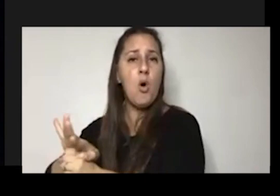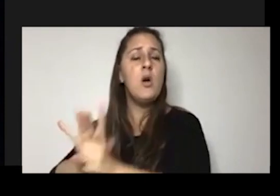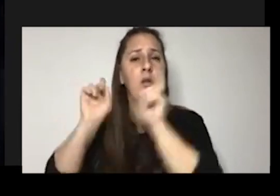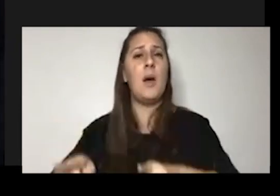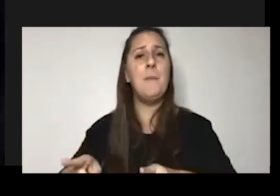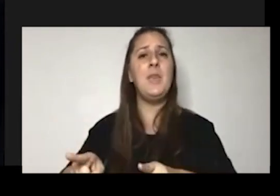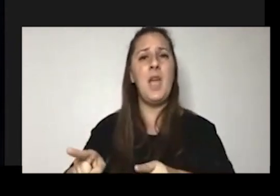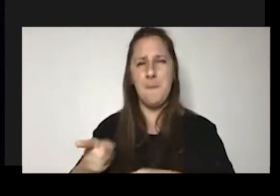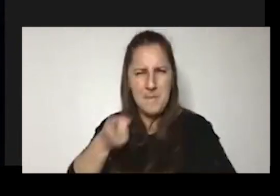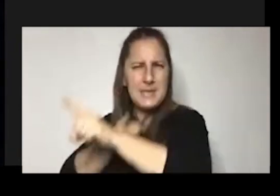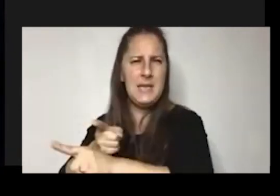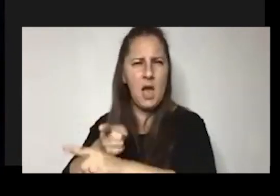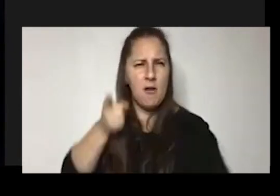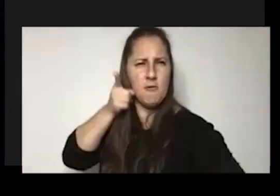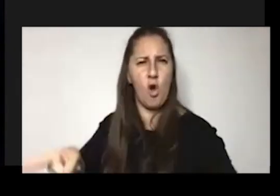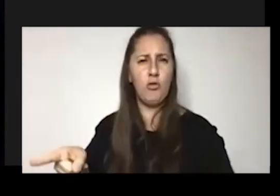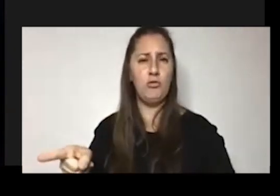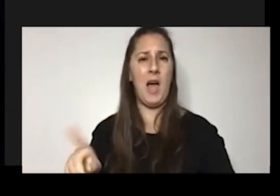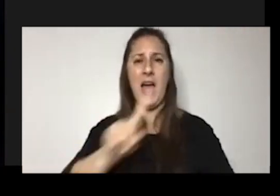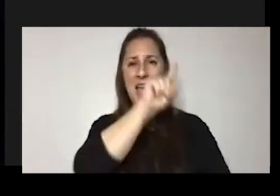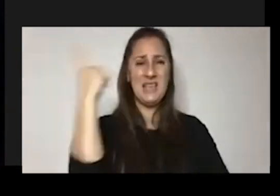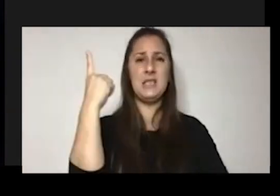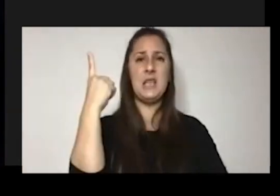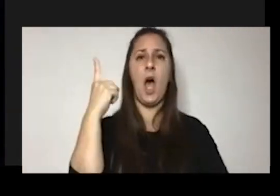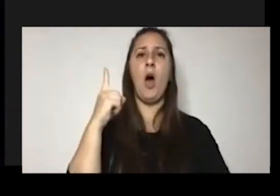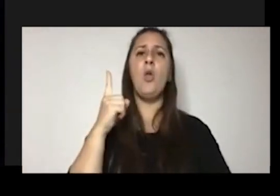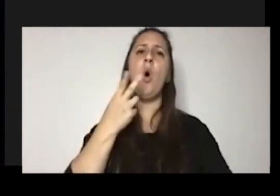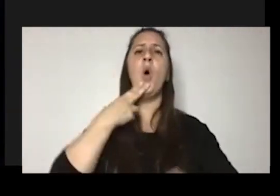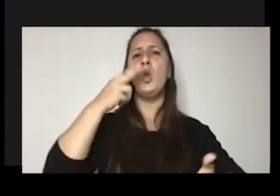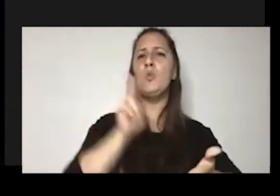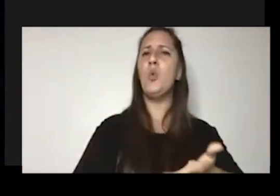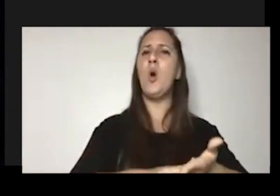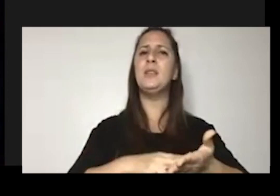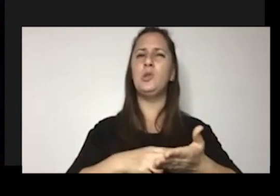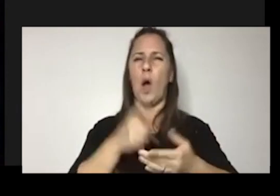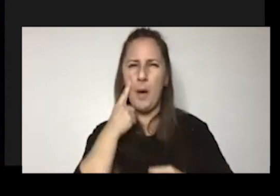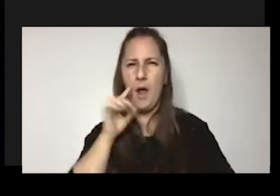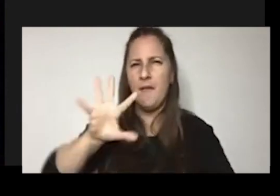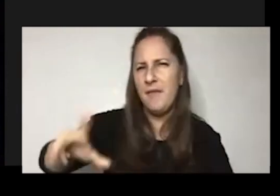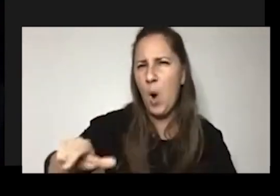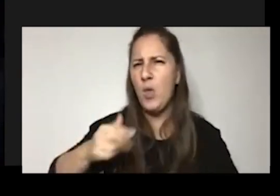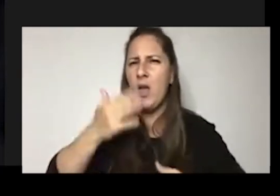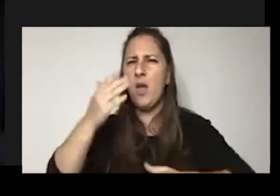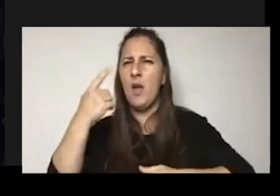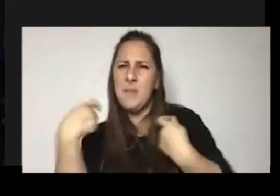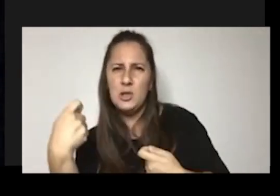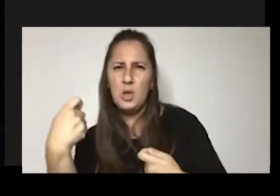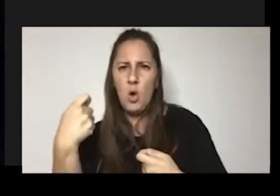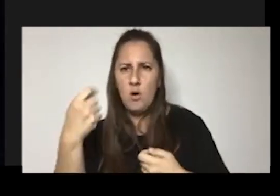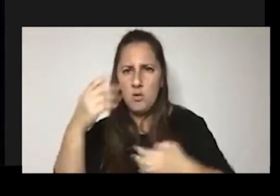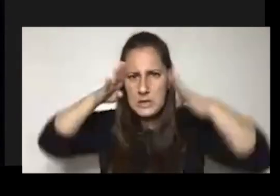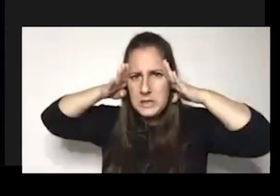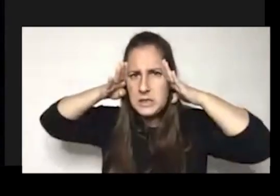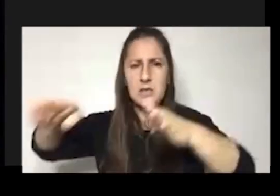perseguidas, en donde el Estado se cuidaba del supuesto fraude de personas con discapacidad y estigmatizó muy fuerte eso, como si alguien